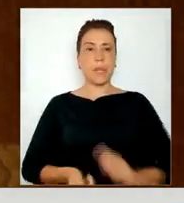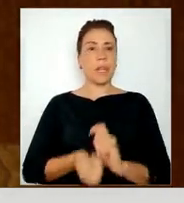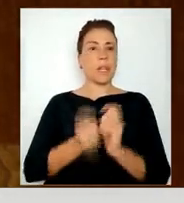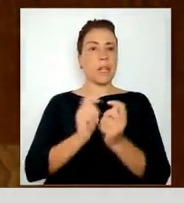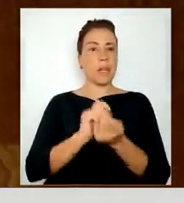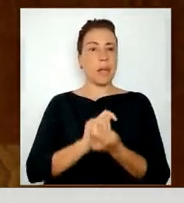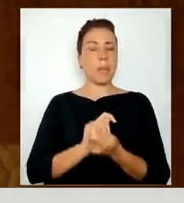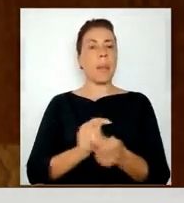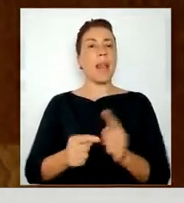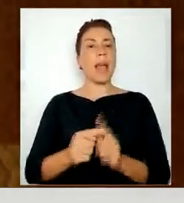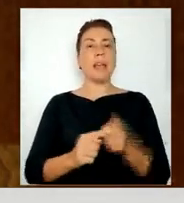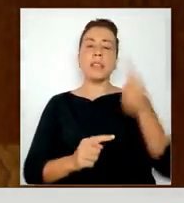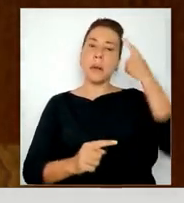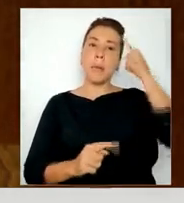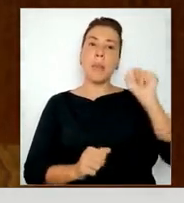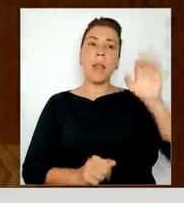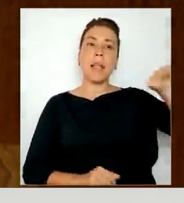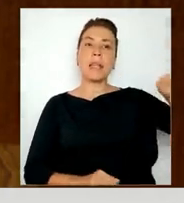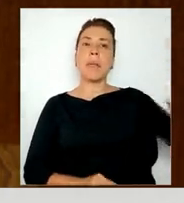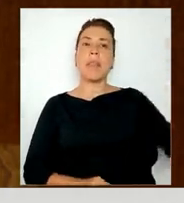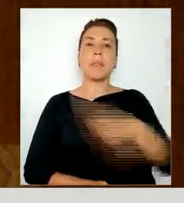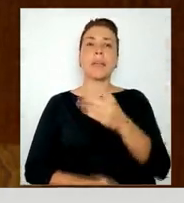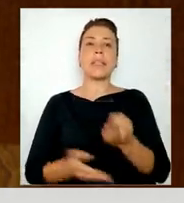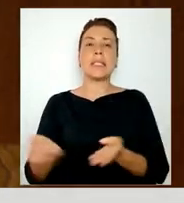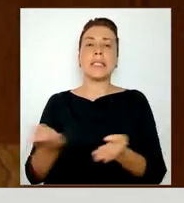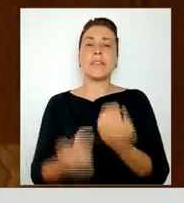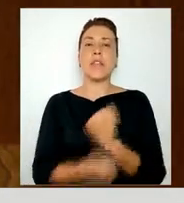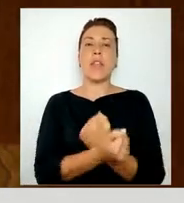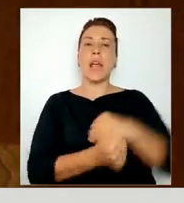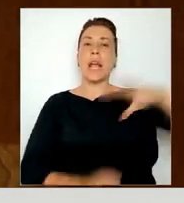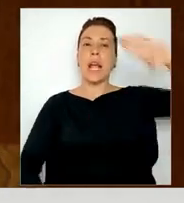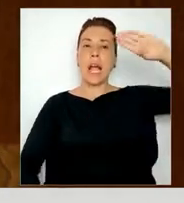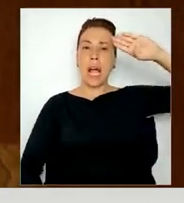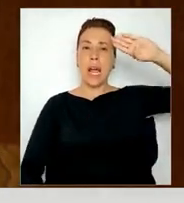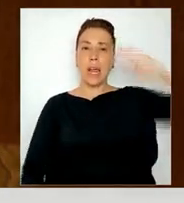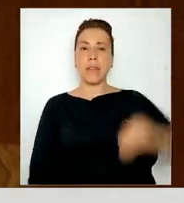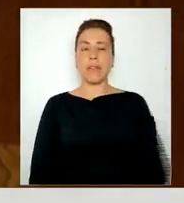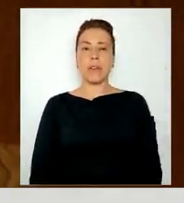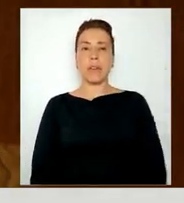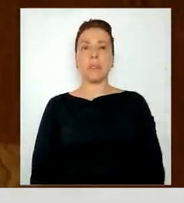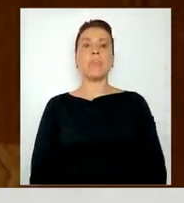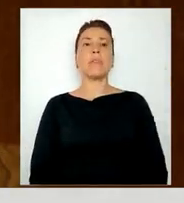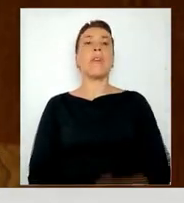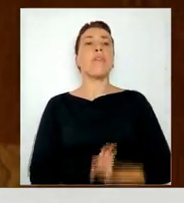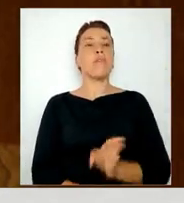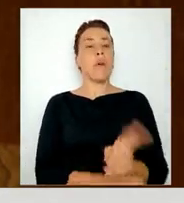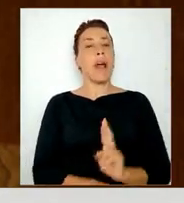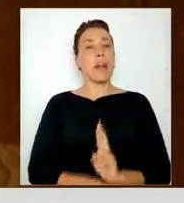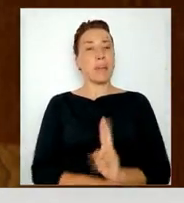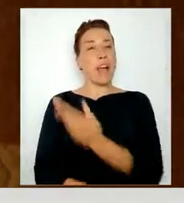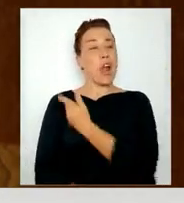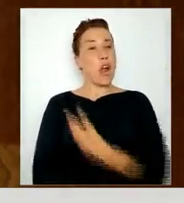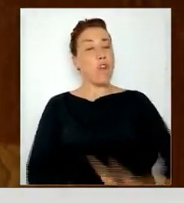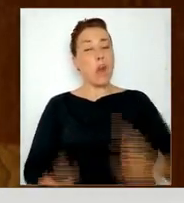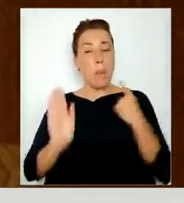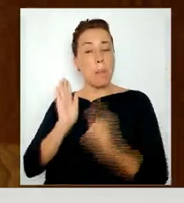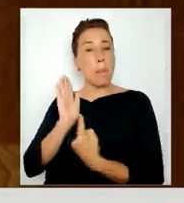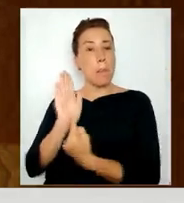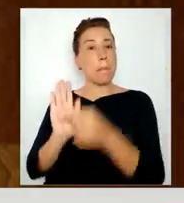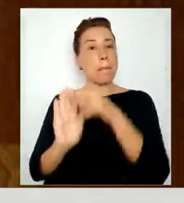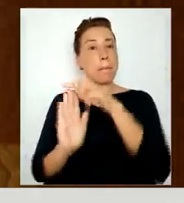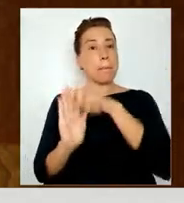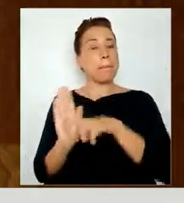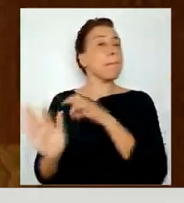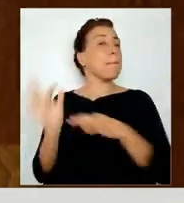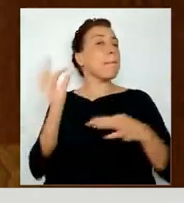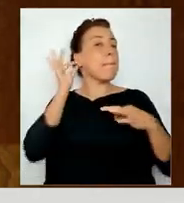ser llamado al servicio en carabineros de chile concurrió en representación del ejecutivo a presentar el proyecto la ministra del interior y